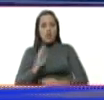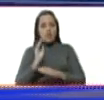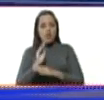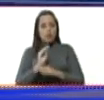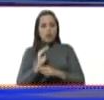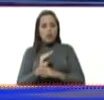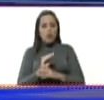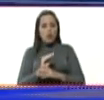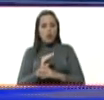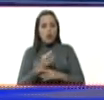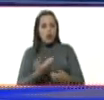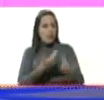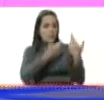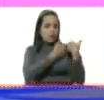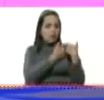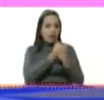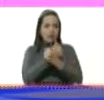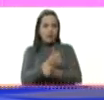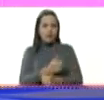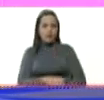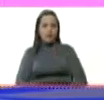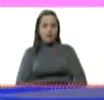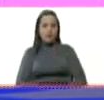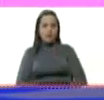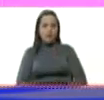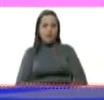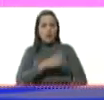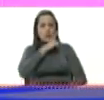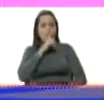amoroso. No, pero ¿cómo se llama? Sala.